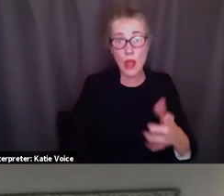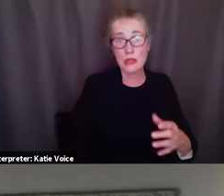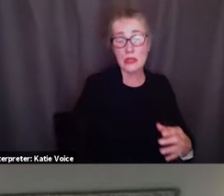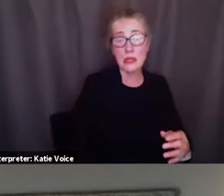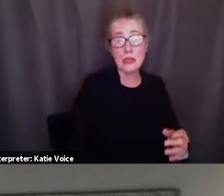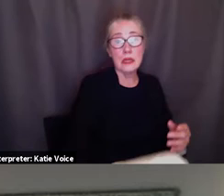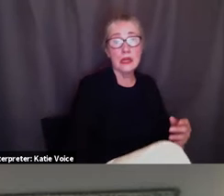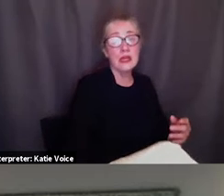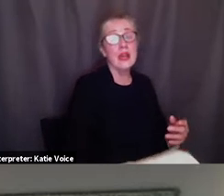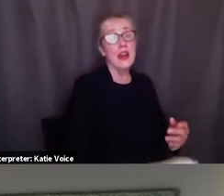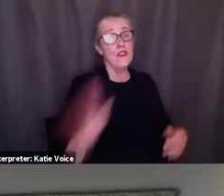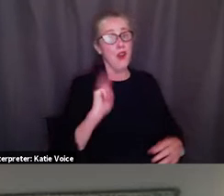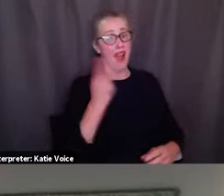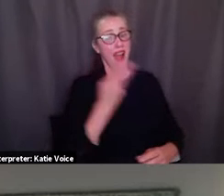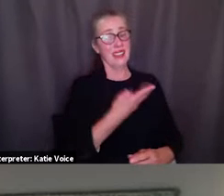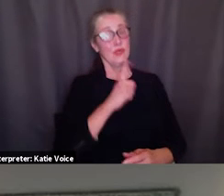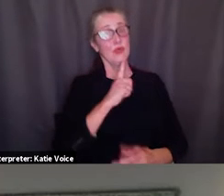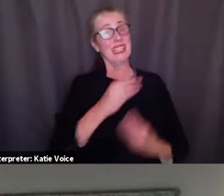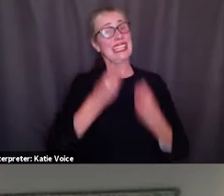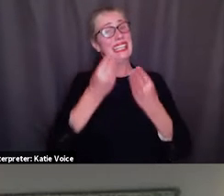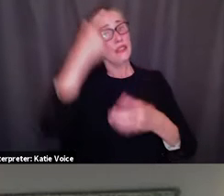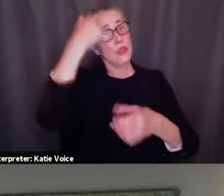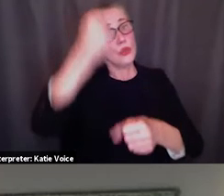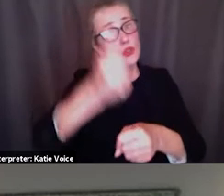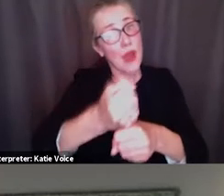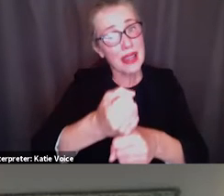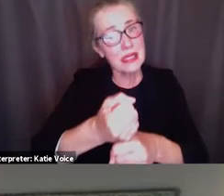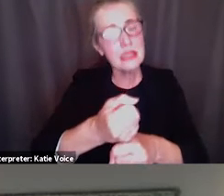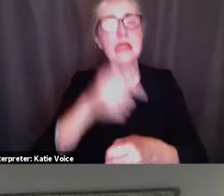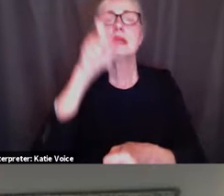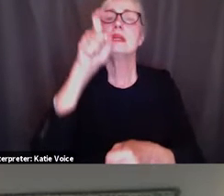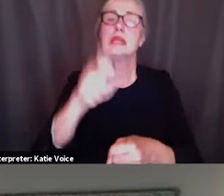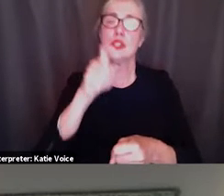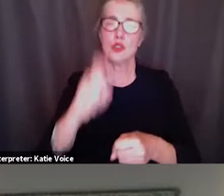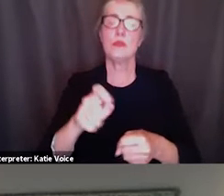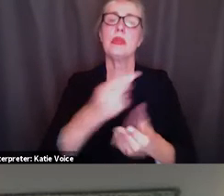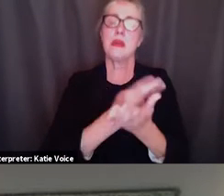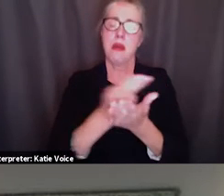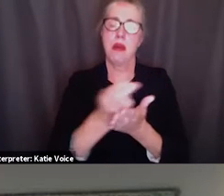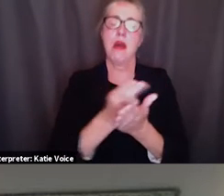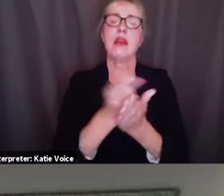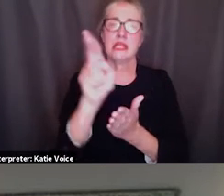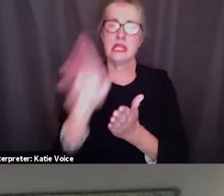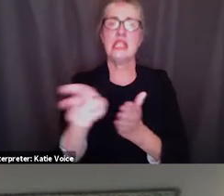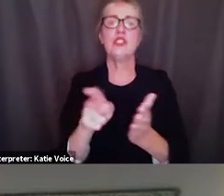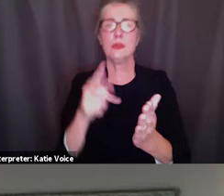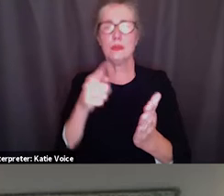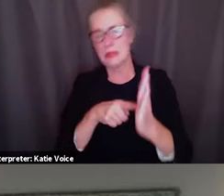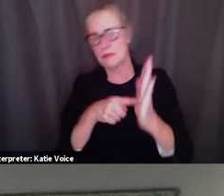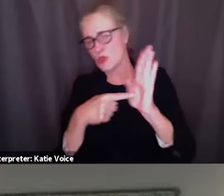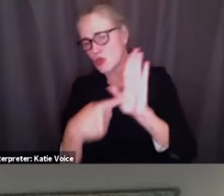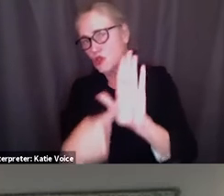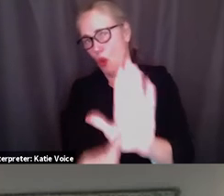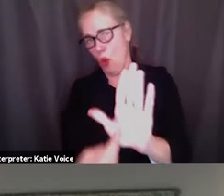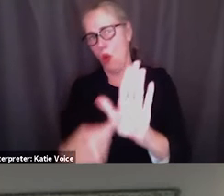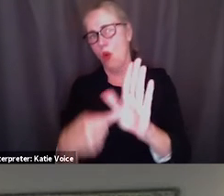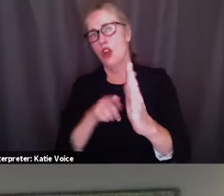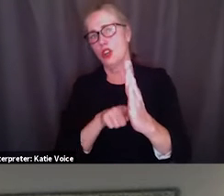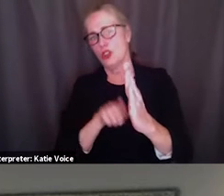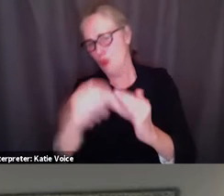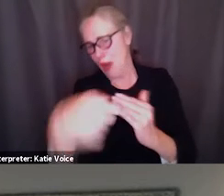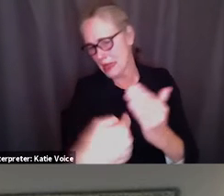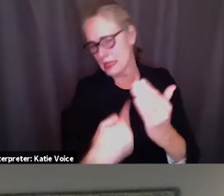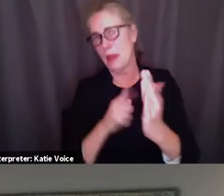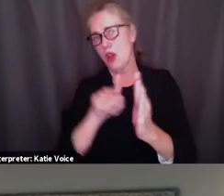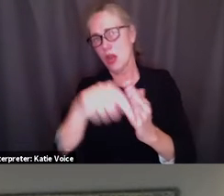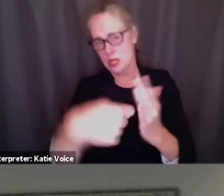Entonces, si realmente quieren obtener la confianza nuestra, tienen que comenzar siendo transparentes. Yo quiero pensar que ustedes